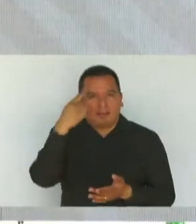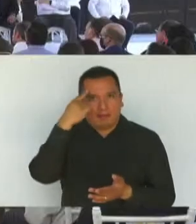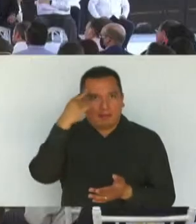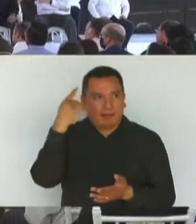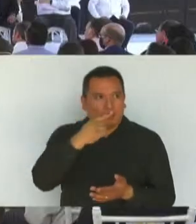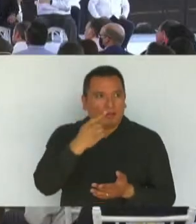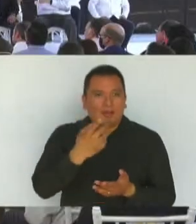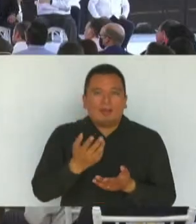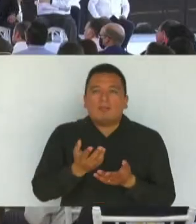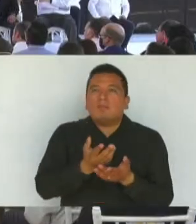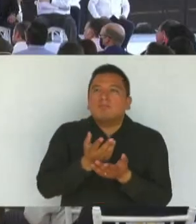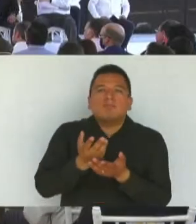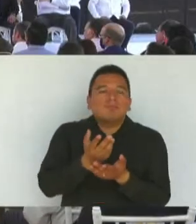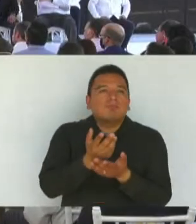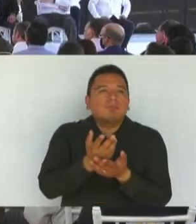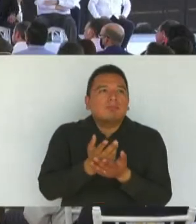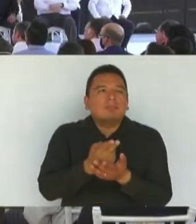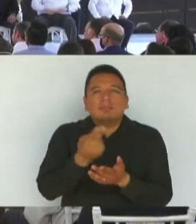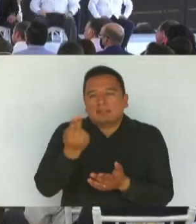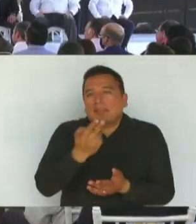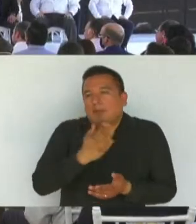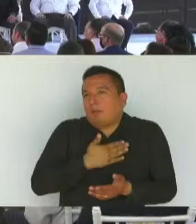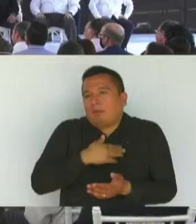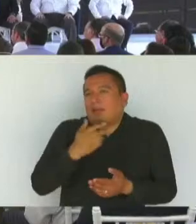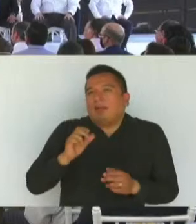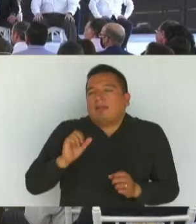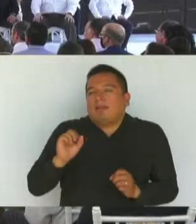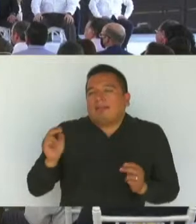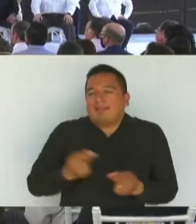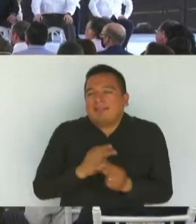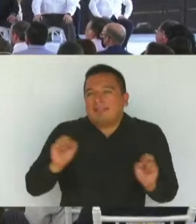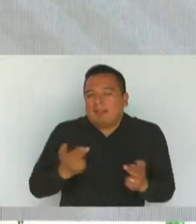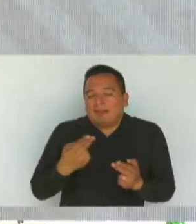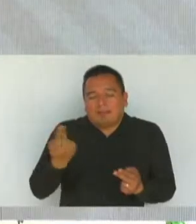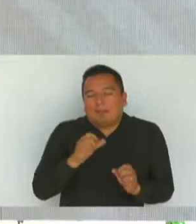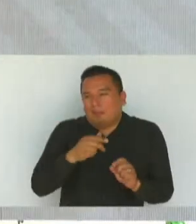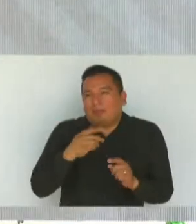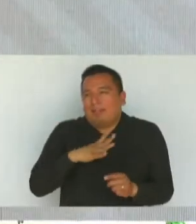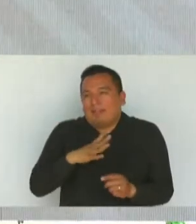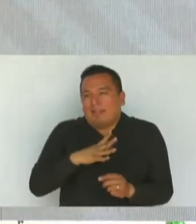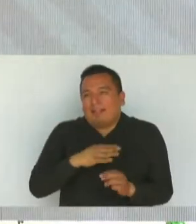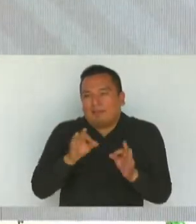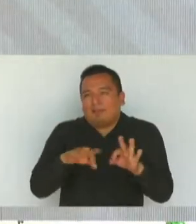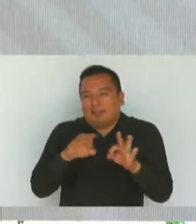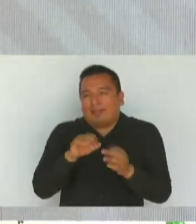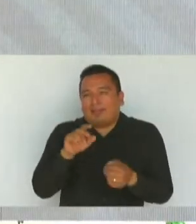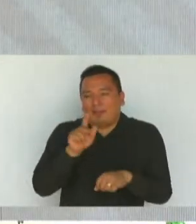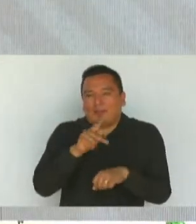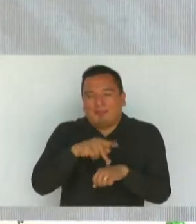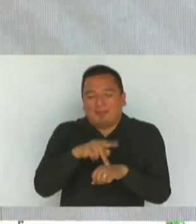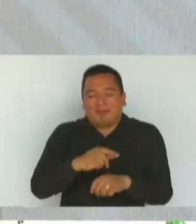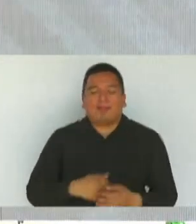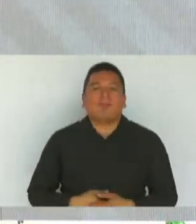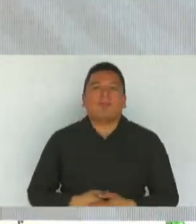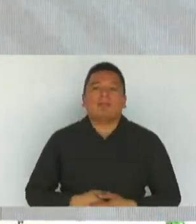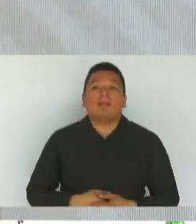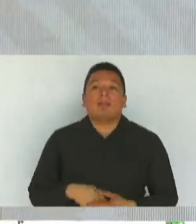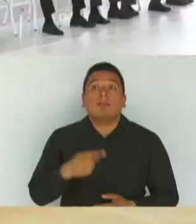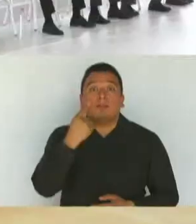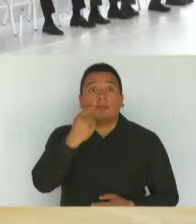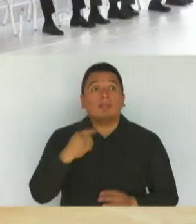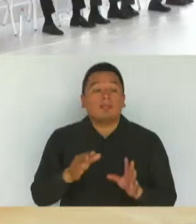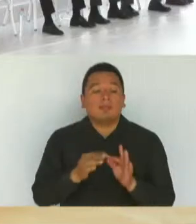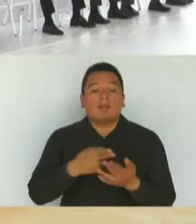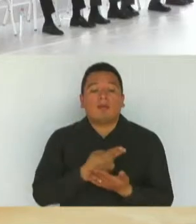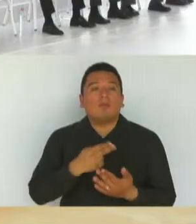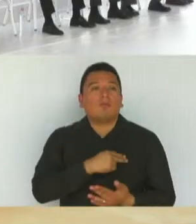chiapaneco con algún mineral del que pueda yo hablar. Pero que escribamos en letras de oro este momento, porque va a